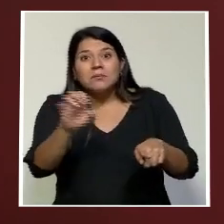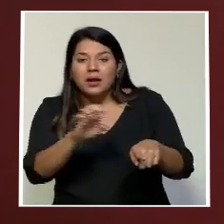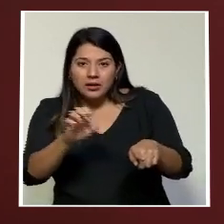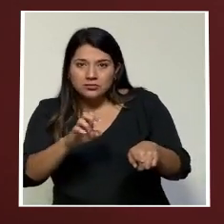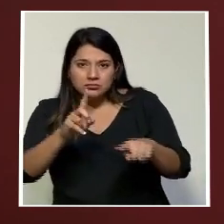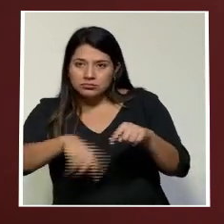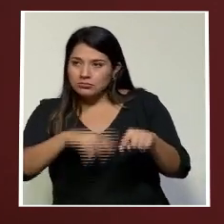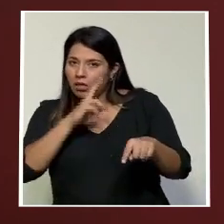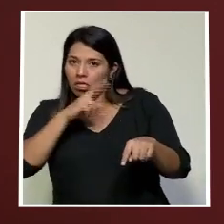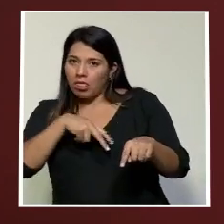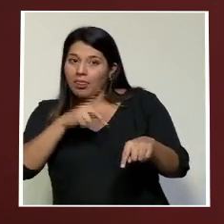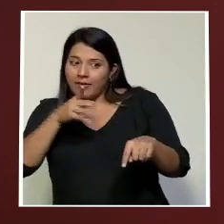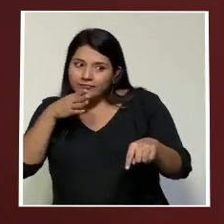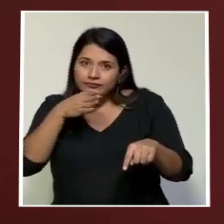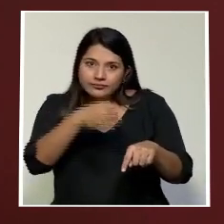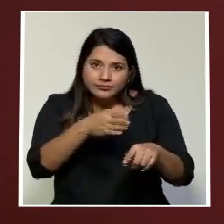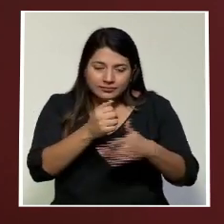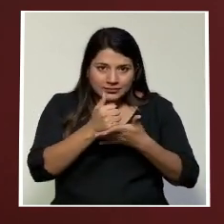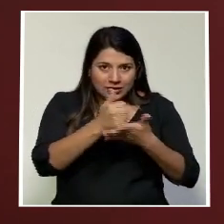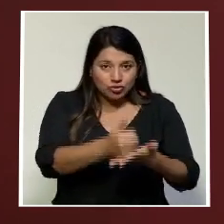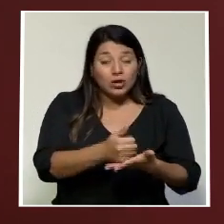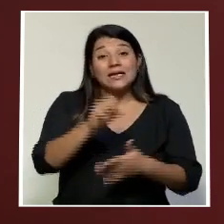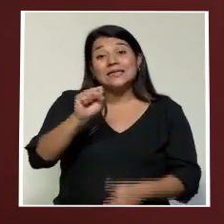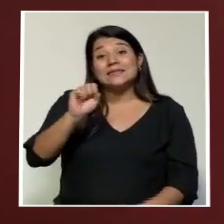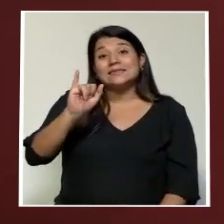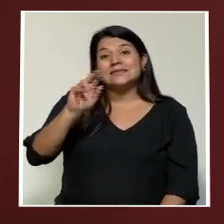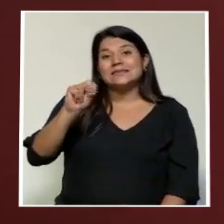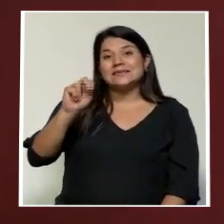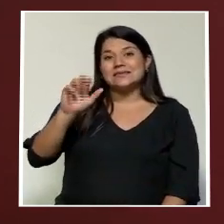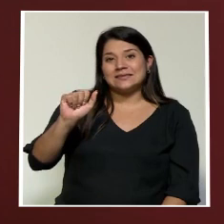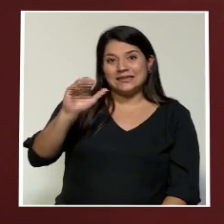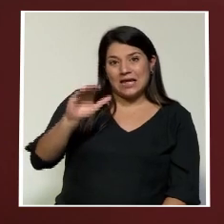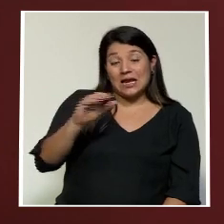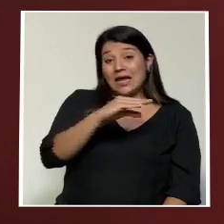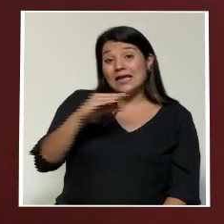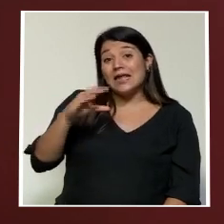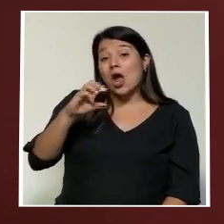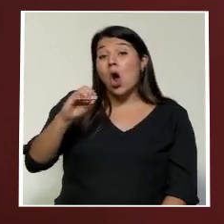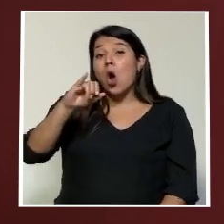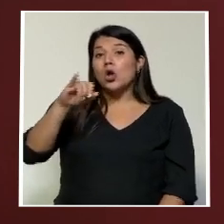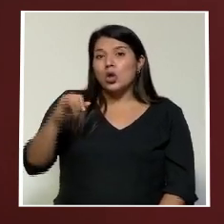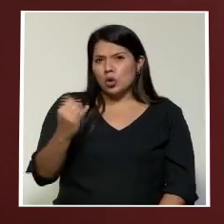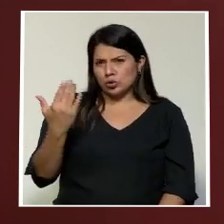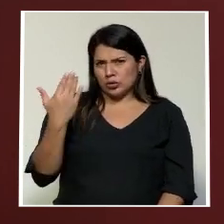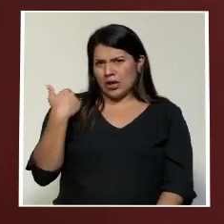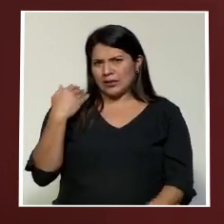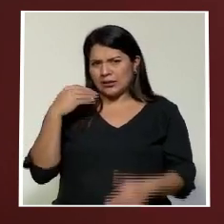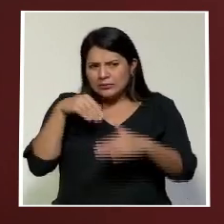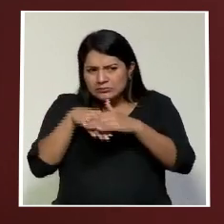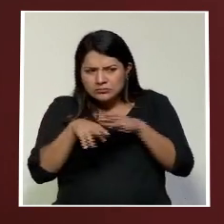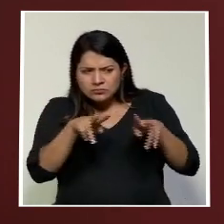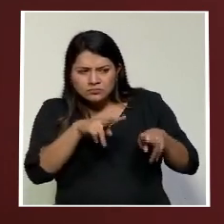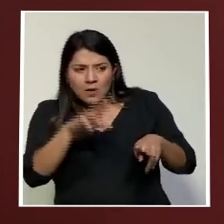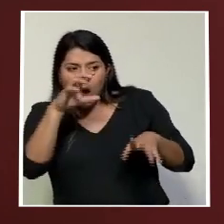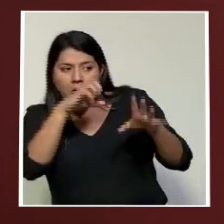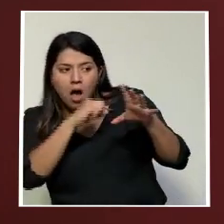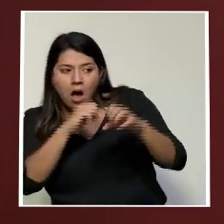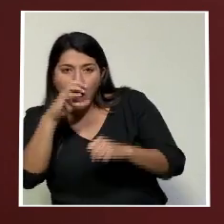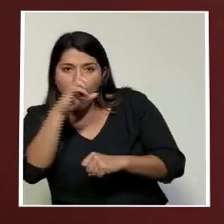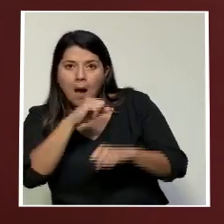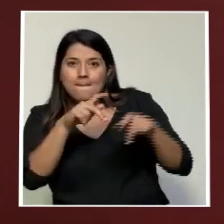El SINAC y el OIJ realizaron hace poco también una operación donde sorprendieron a grupos de personas ingresando en el